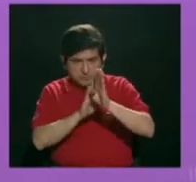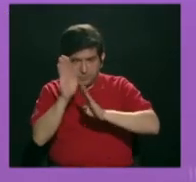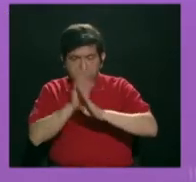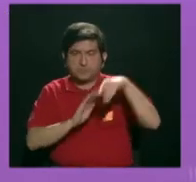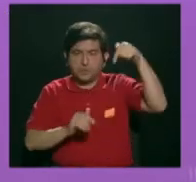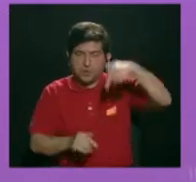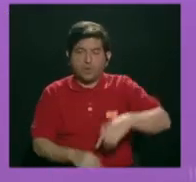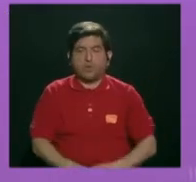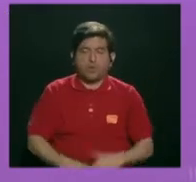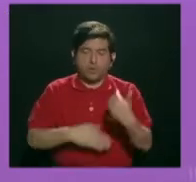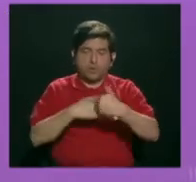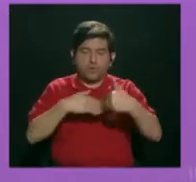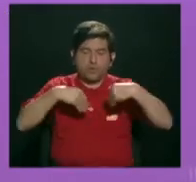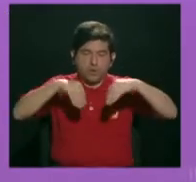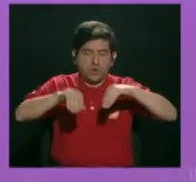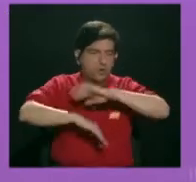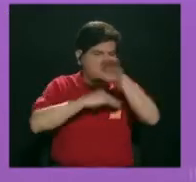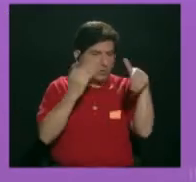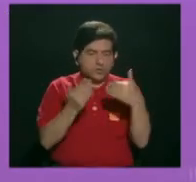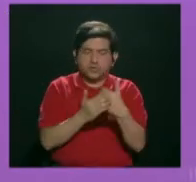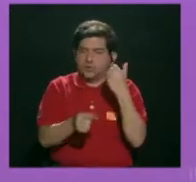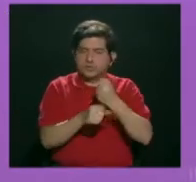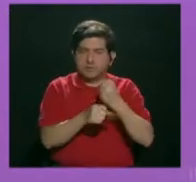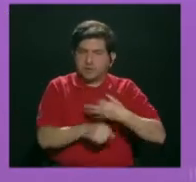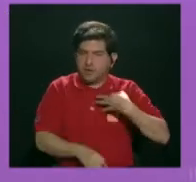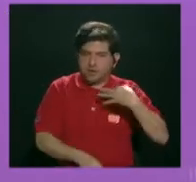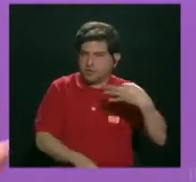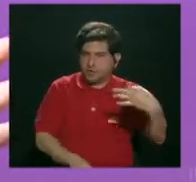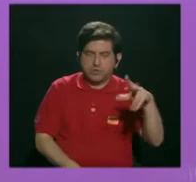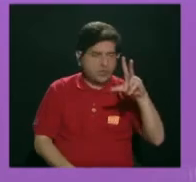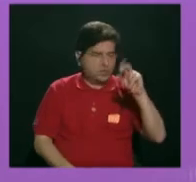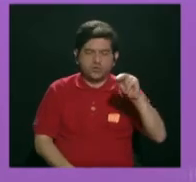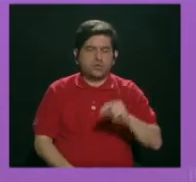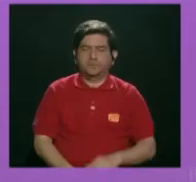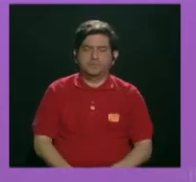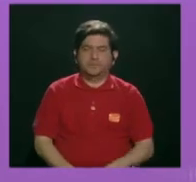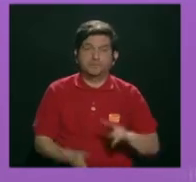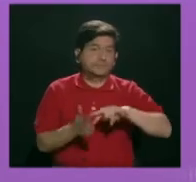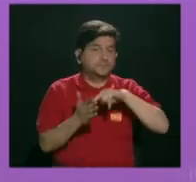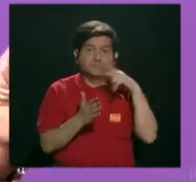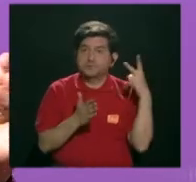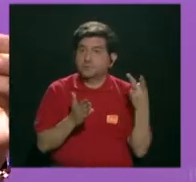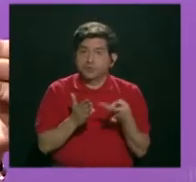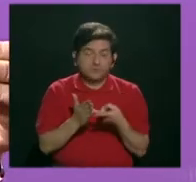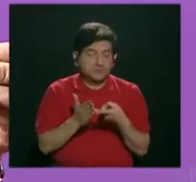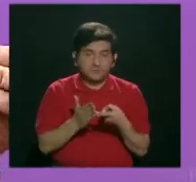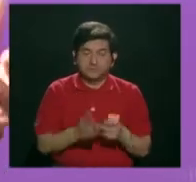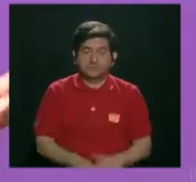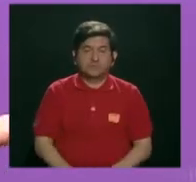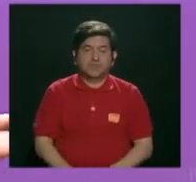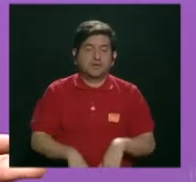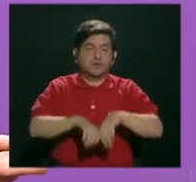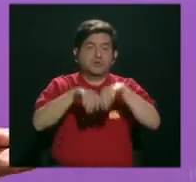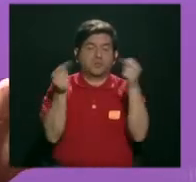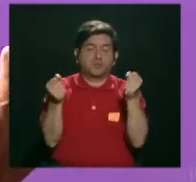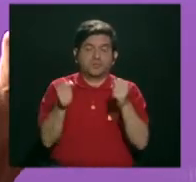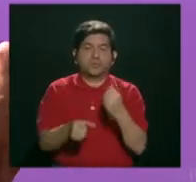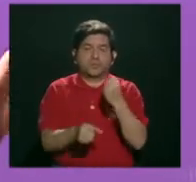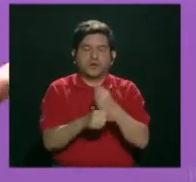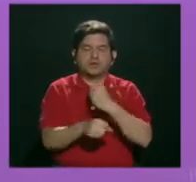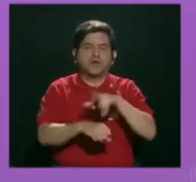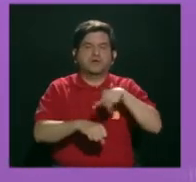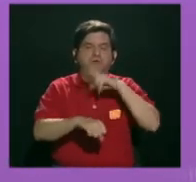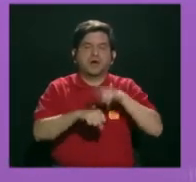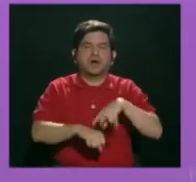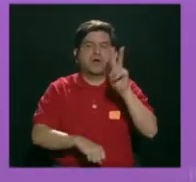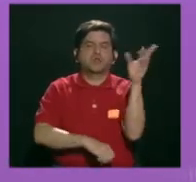hoy en la panadería no trabajan todos los días, para que no signifique una ruptura. Ellas trabajan